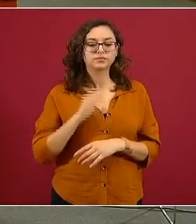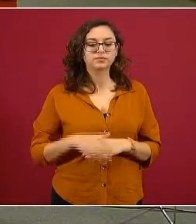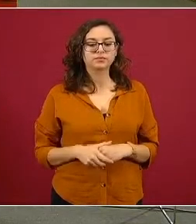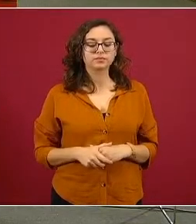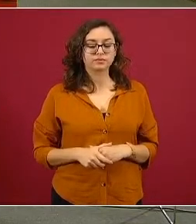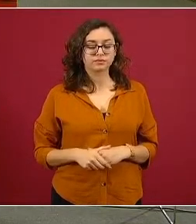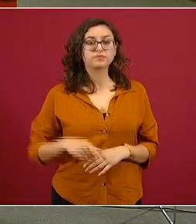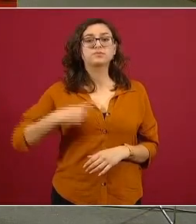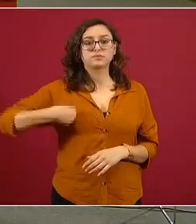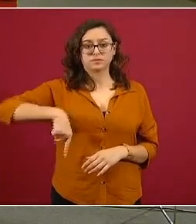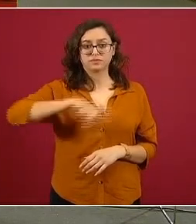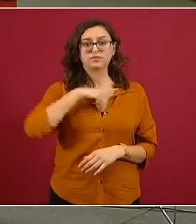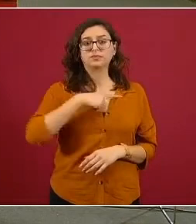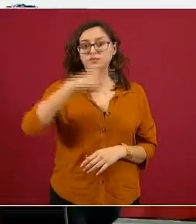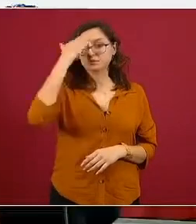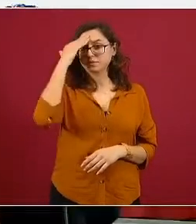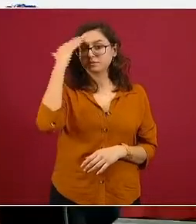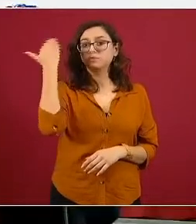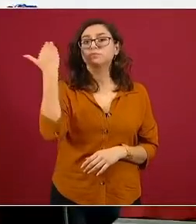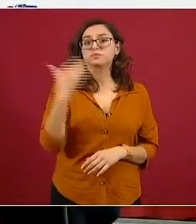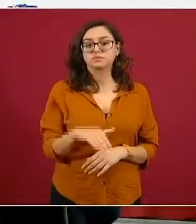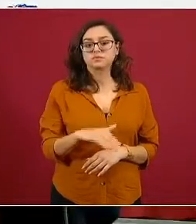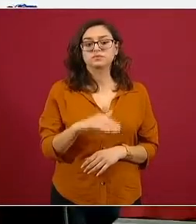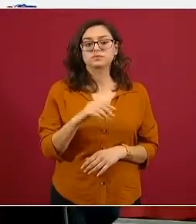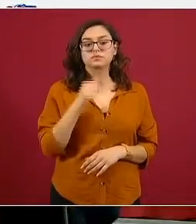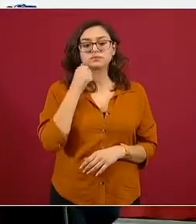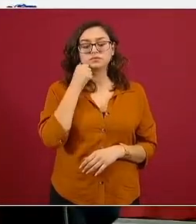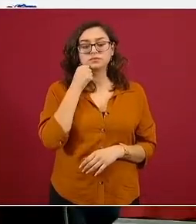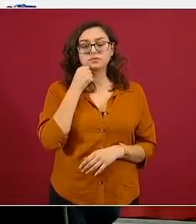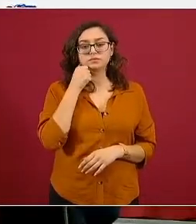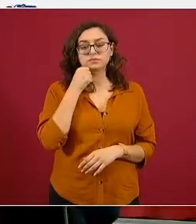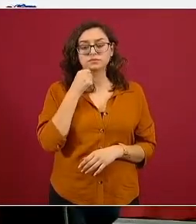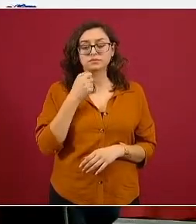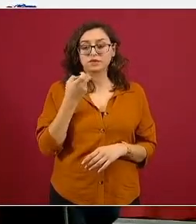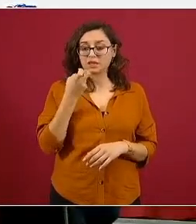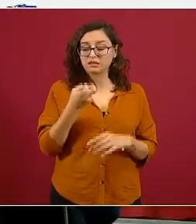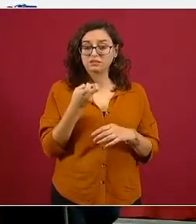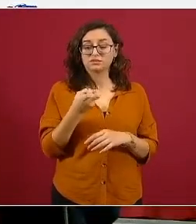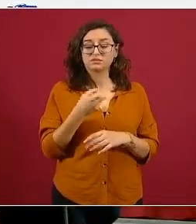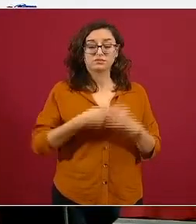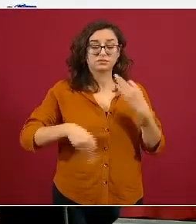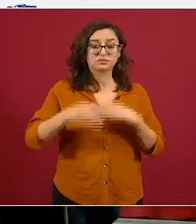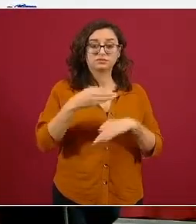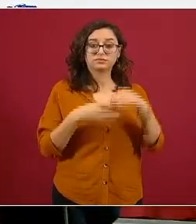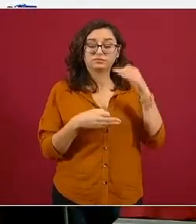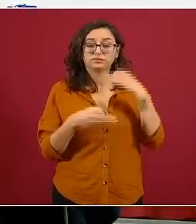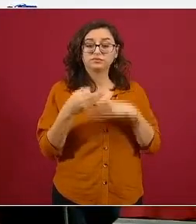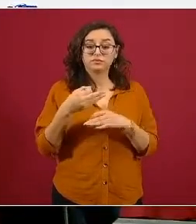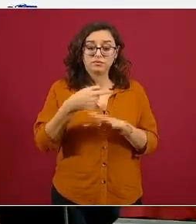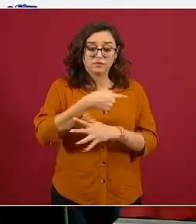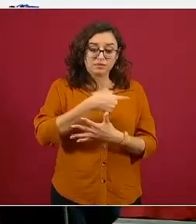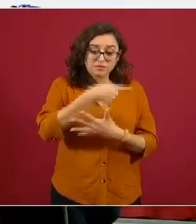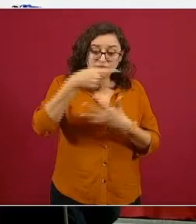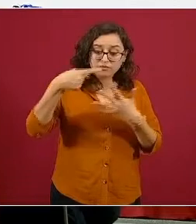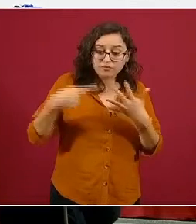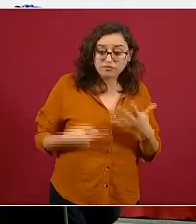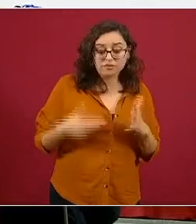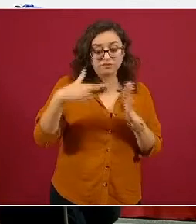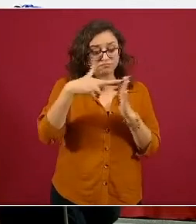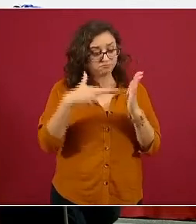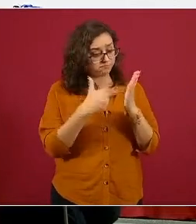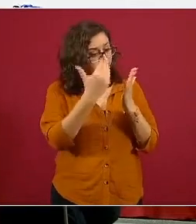Sabemos que estas medidas deben de complementarse con una aplicación estricta de todas